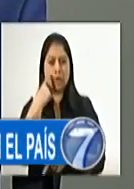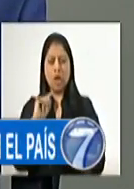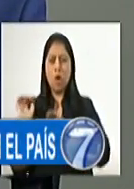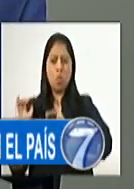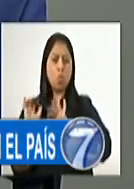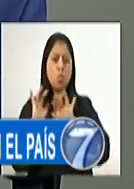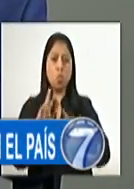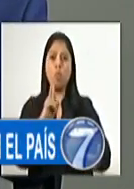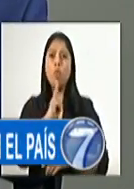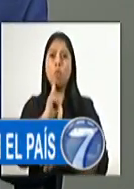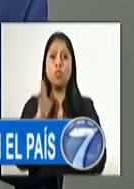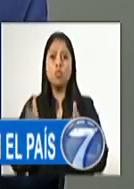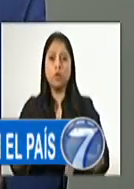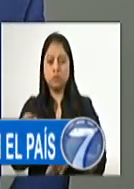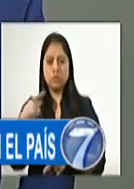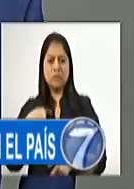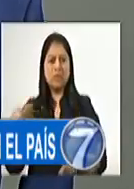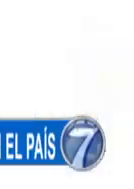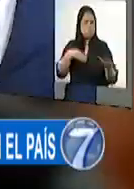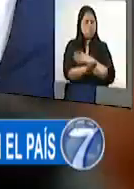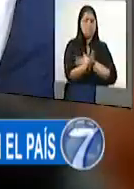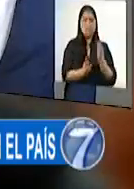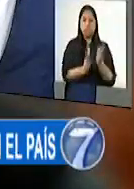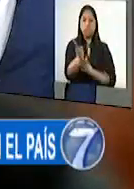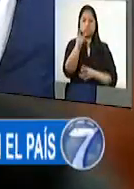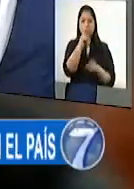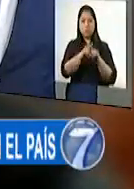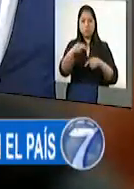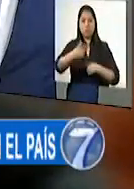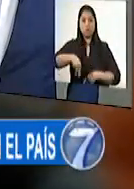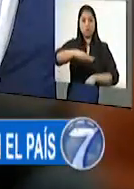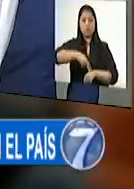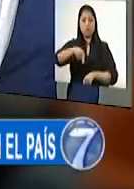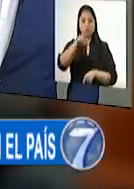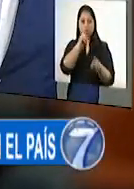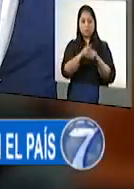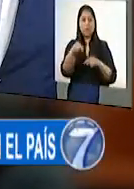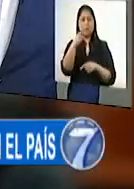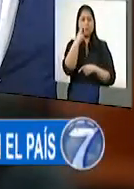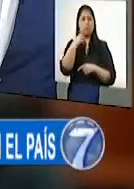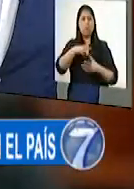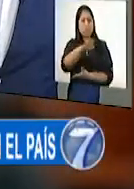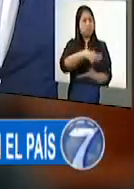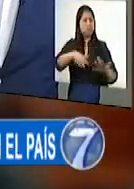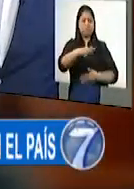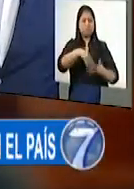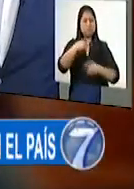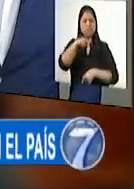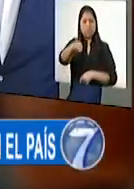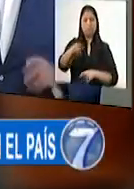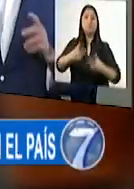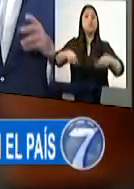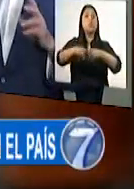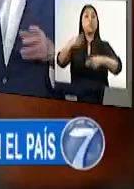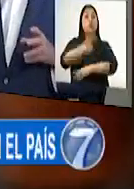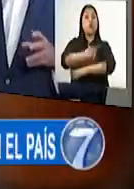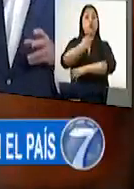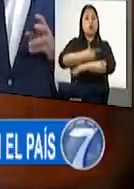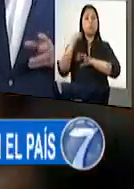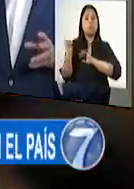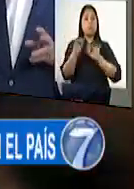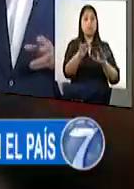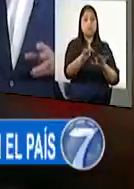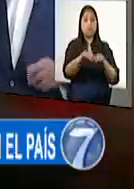solo violentaron el ingreso al territorio nacional, sino también provocaron desorden en la estación migratoria. En medio de la